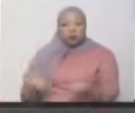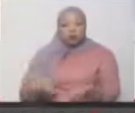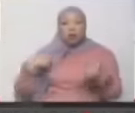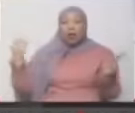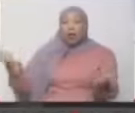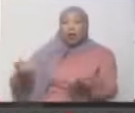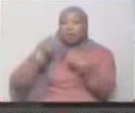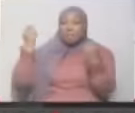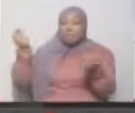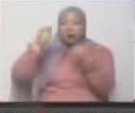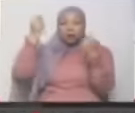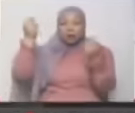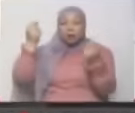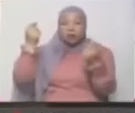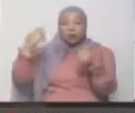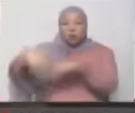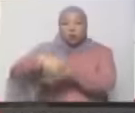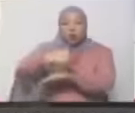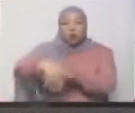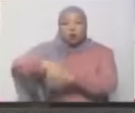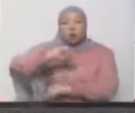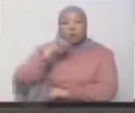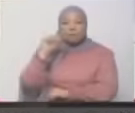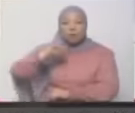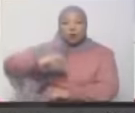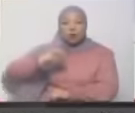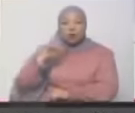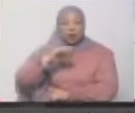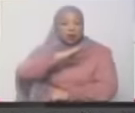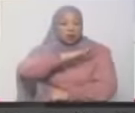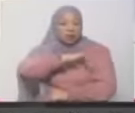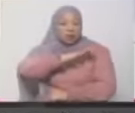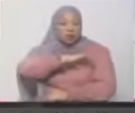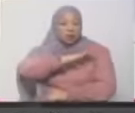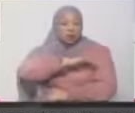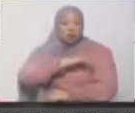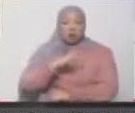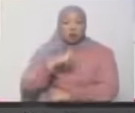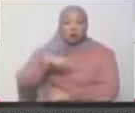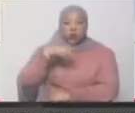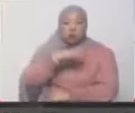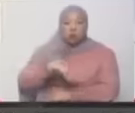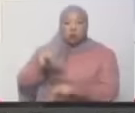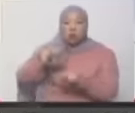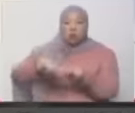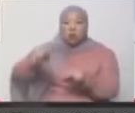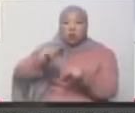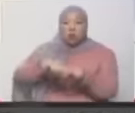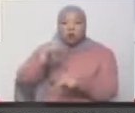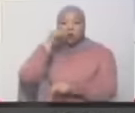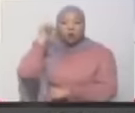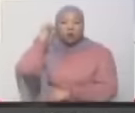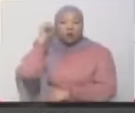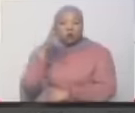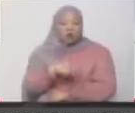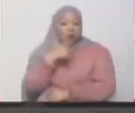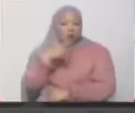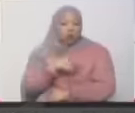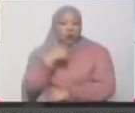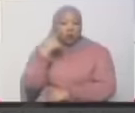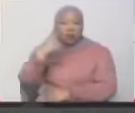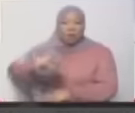campaña en la calle con nuestros policías y los cuerpos de seguridad. Los niños y las niñas y el pueblo tienen que sentir que las policías y